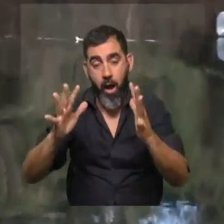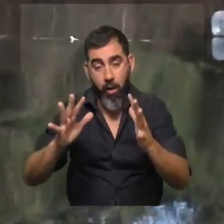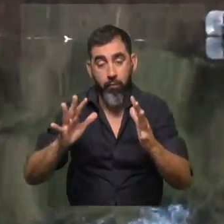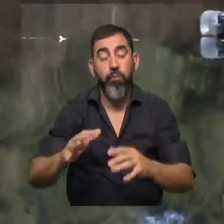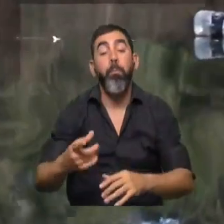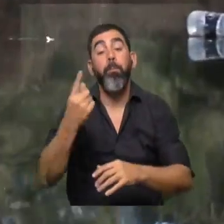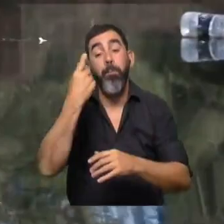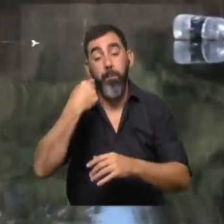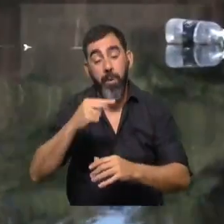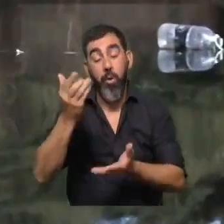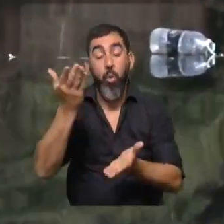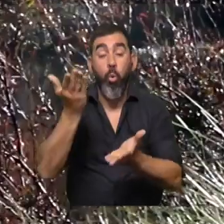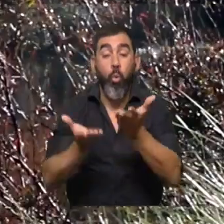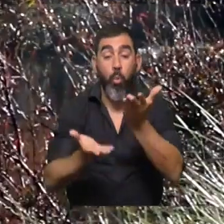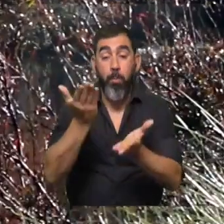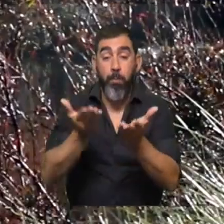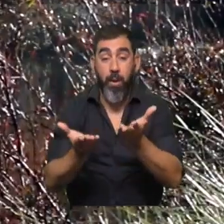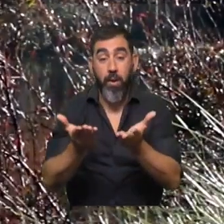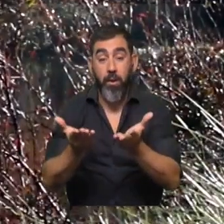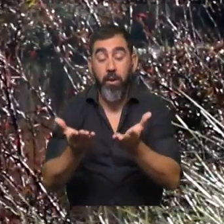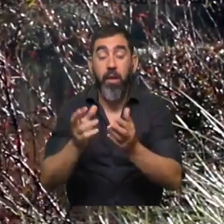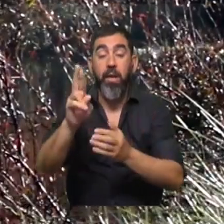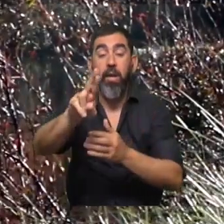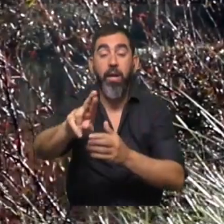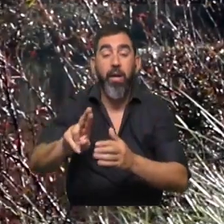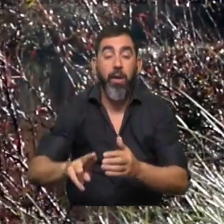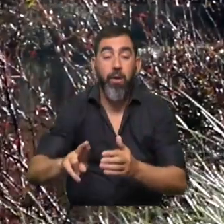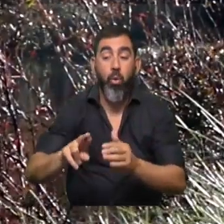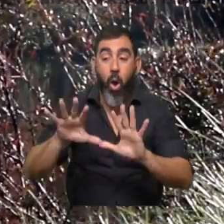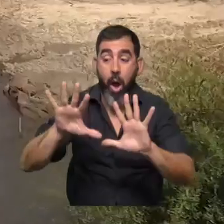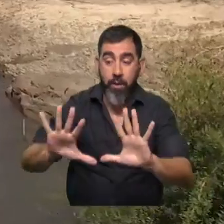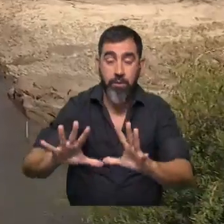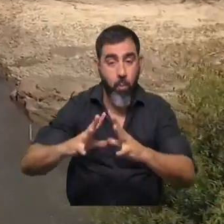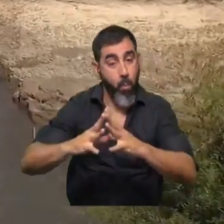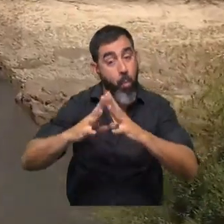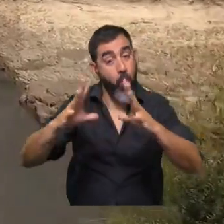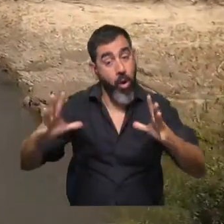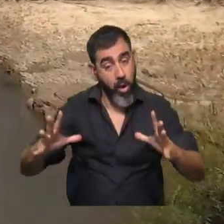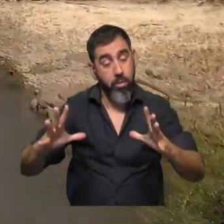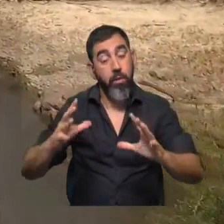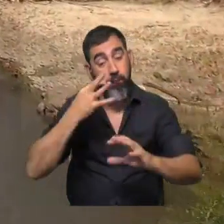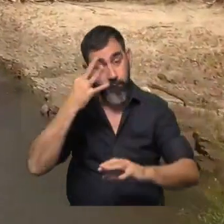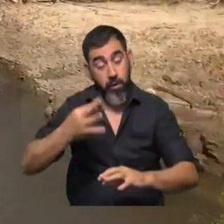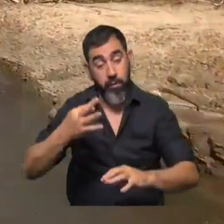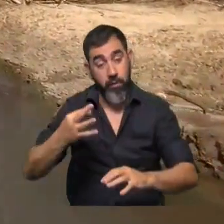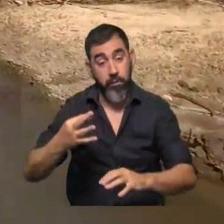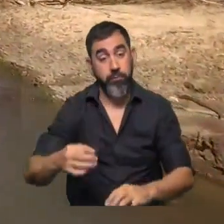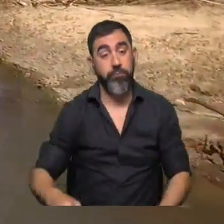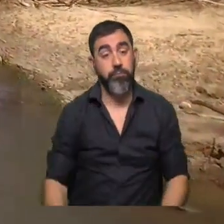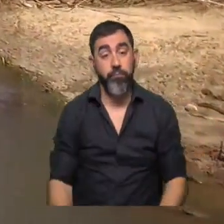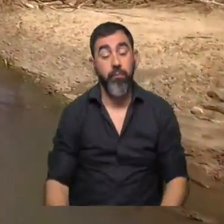impactos, pero comparativamente en la región es uno de los ríos de ese tamaño, un río de orden 5, un río grande, que tiene